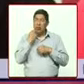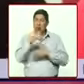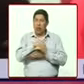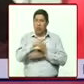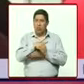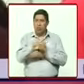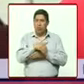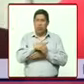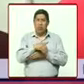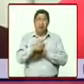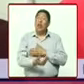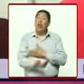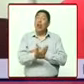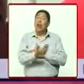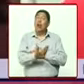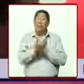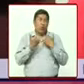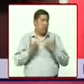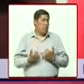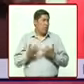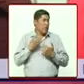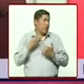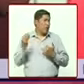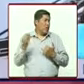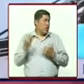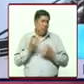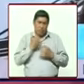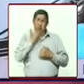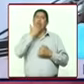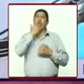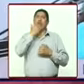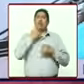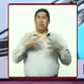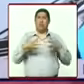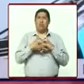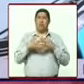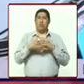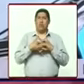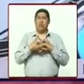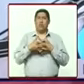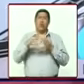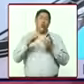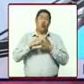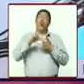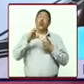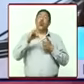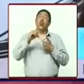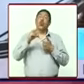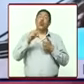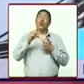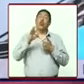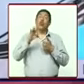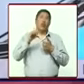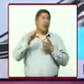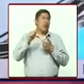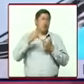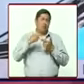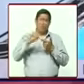noche y las primeras de la mañana del día de hoy, que se han suscitado bloqueos desde la altura Confital hasta,